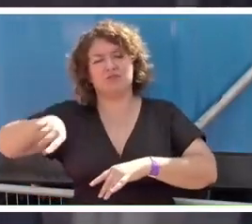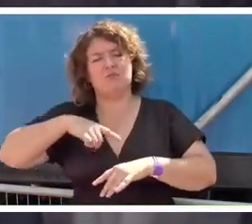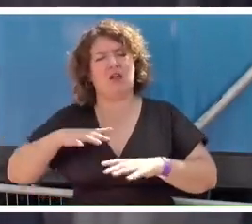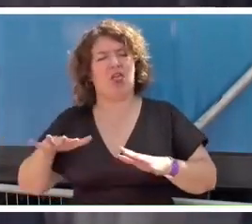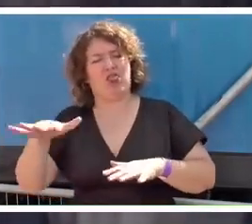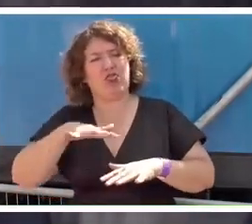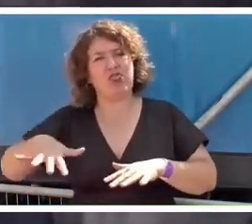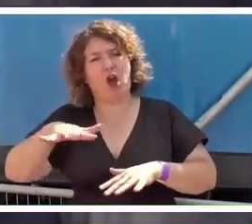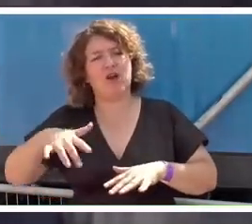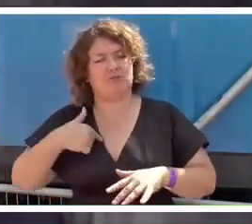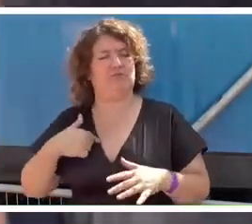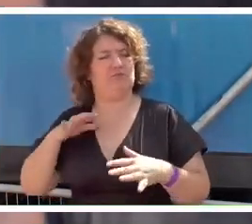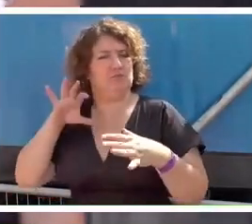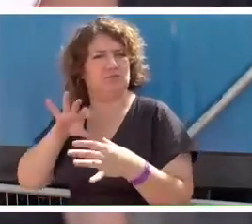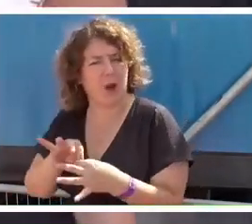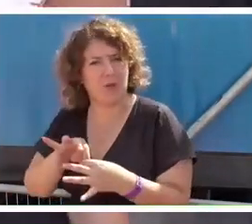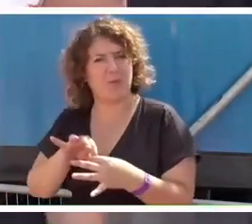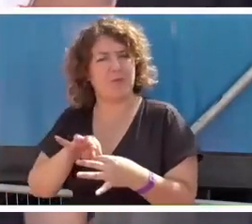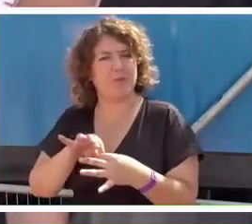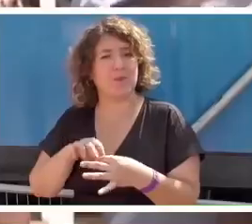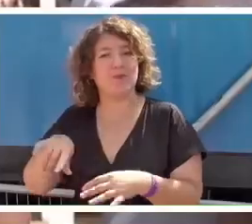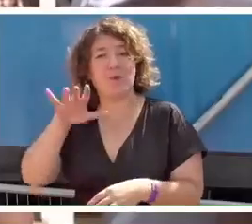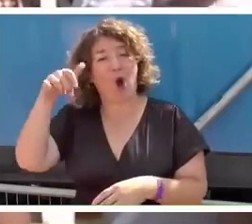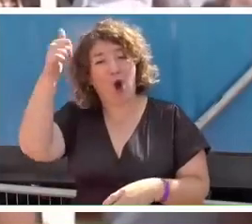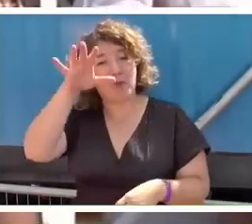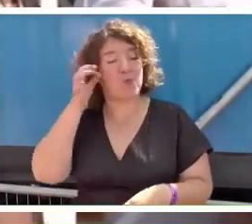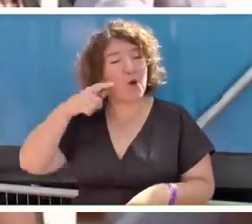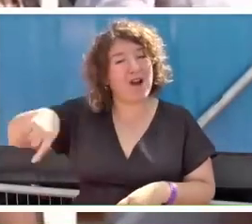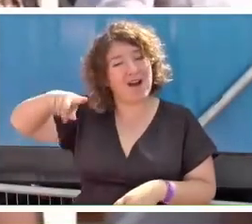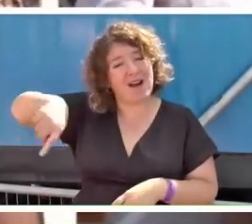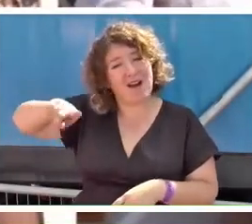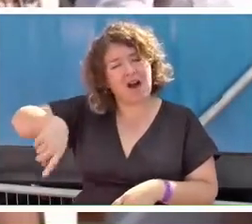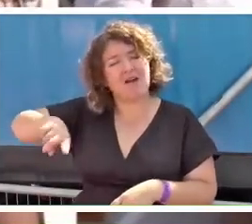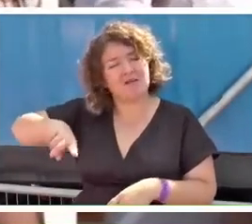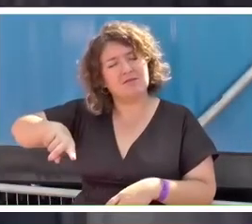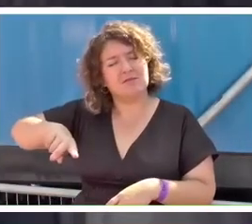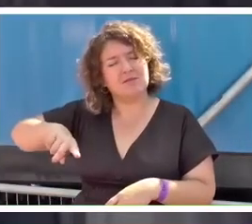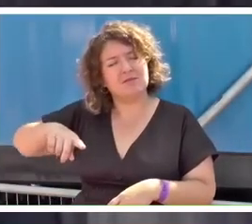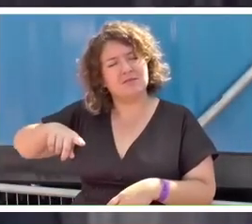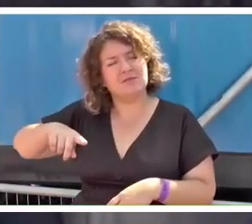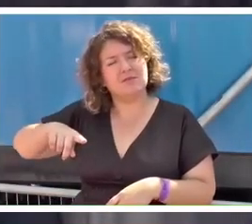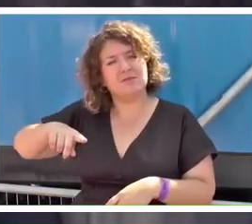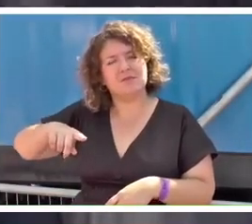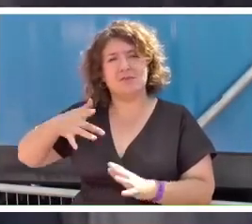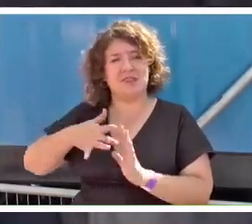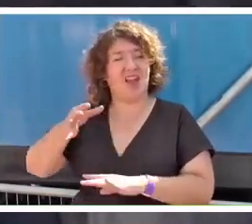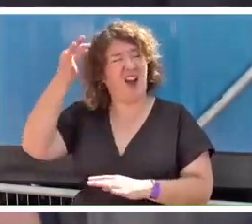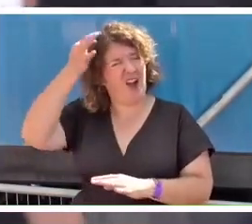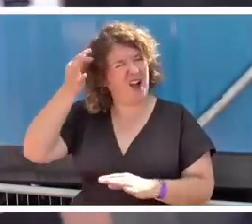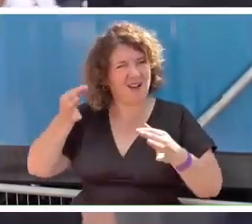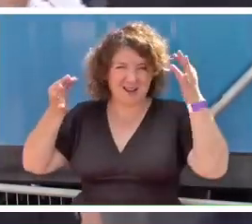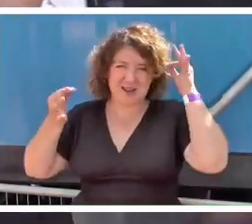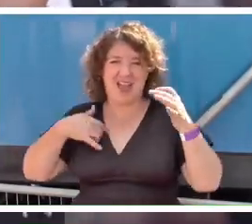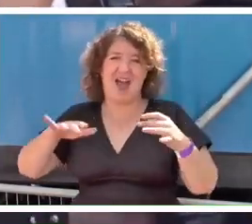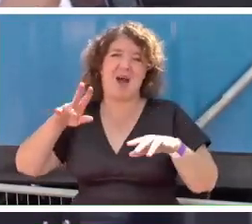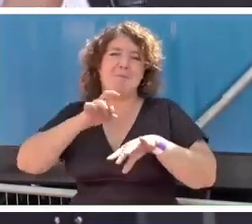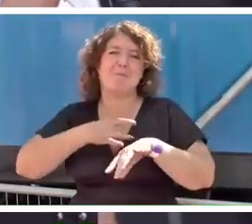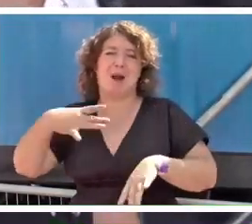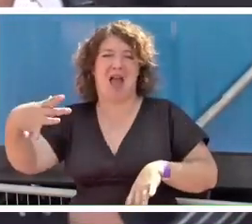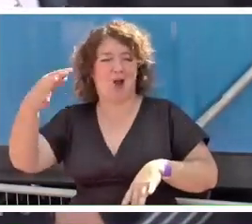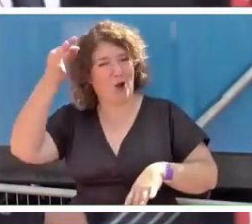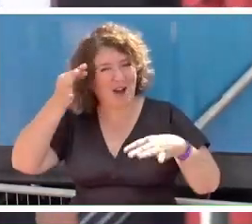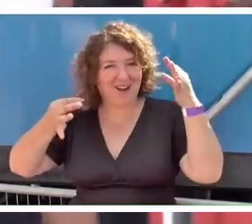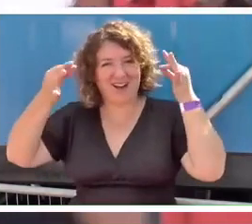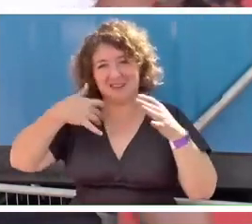aquí porque esos hombres y mujeres que hoy peinan canas nos han enseñado una cosa